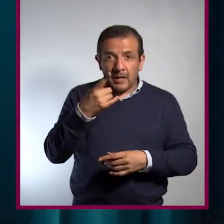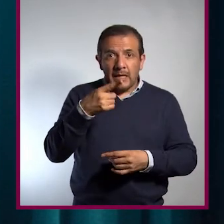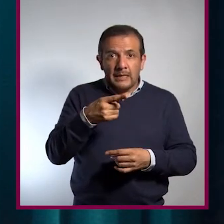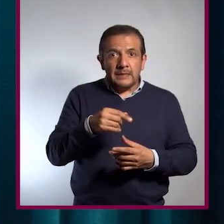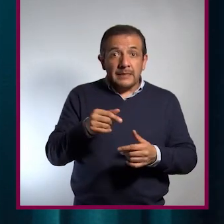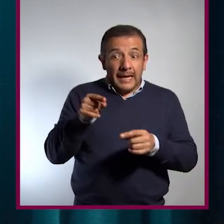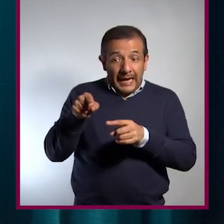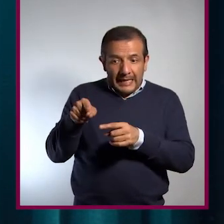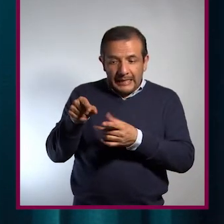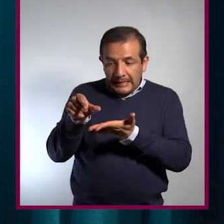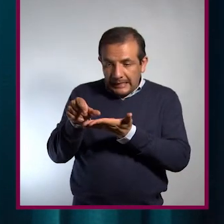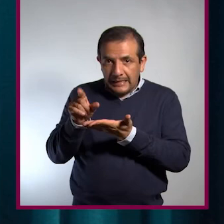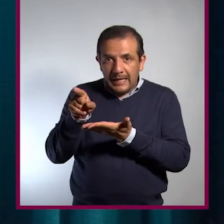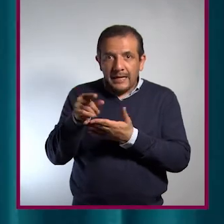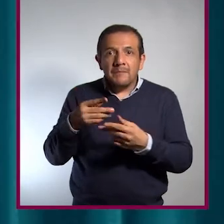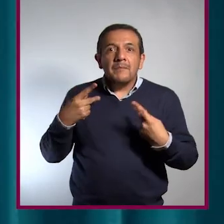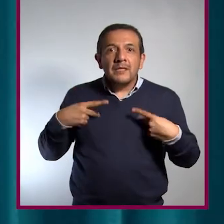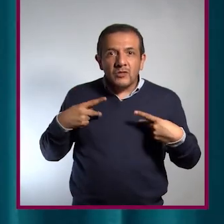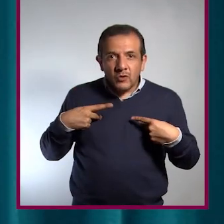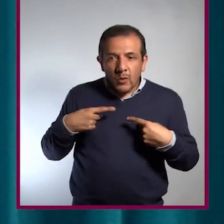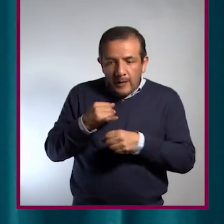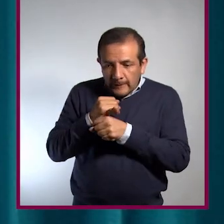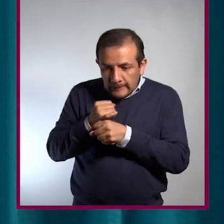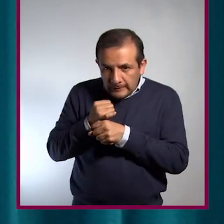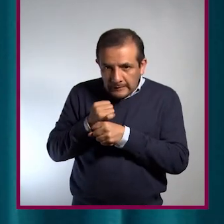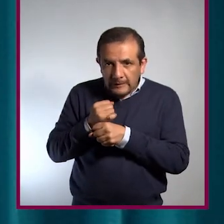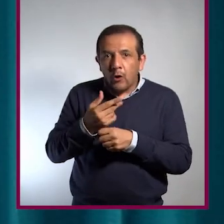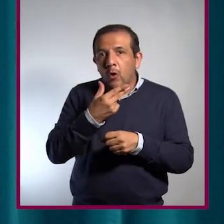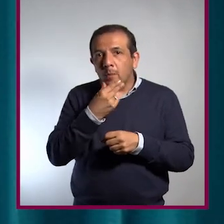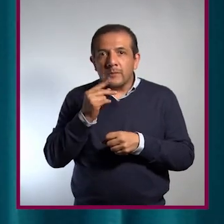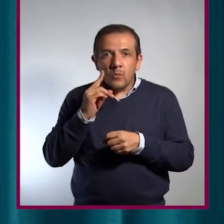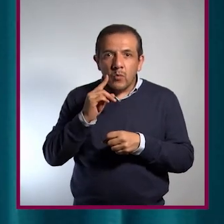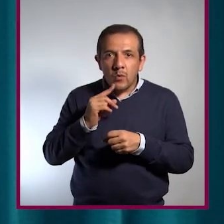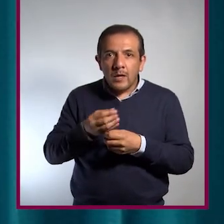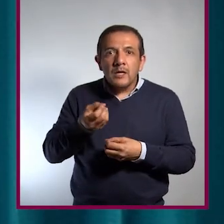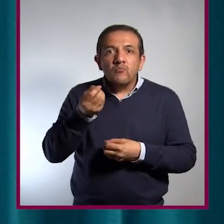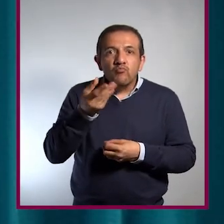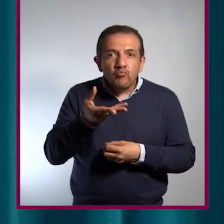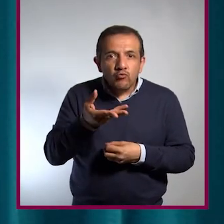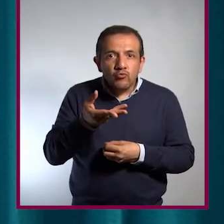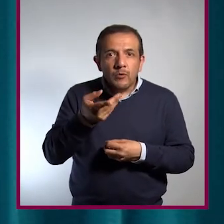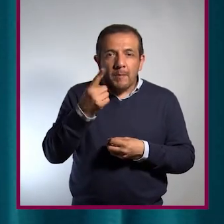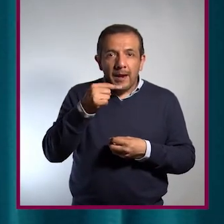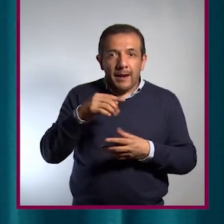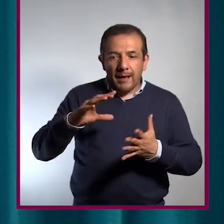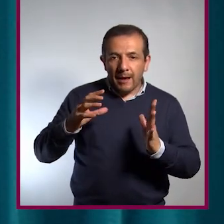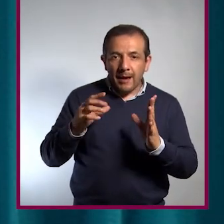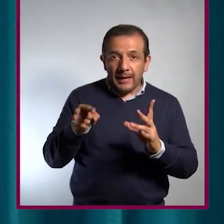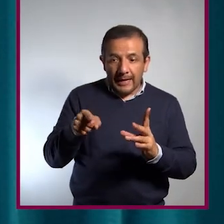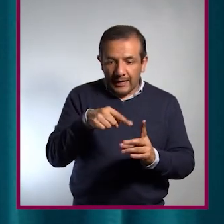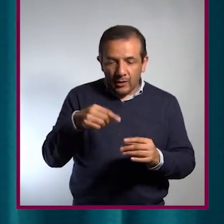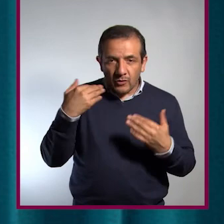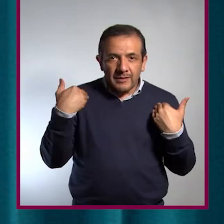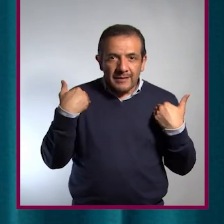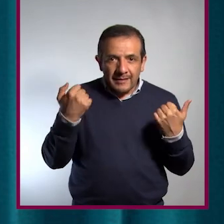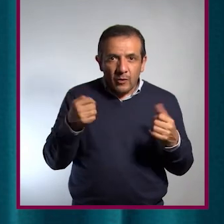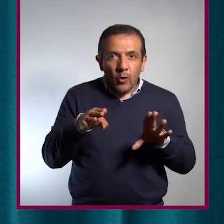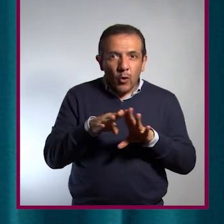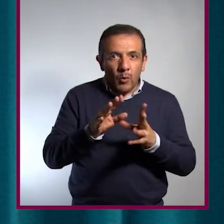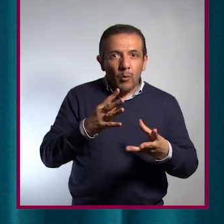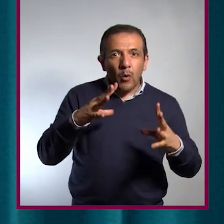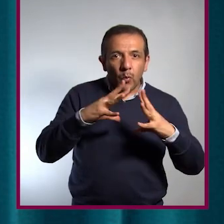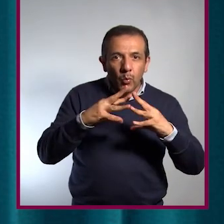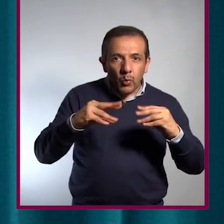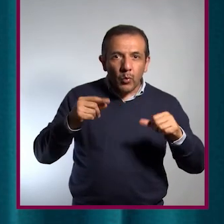tratamiento están la dedicación, la pasión y la disciplina de hombres y mujeres de ciencia que han logrado la comprensión